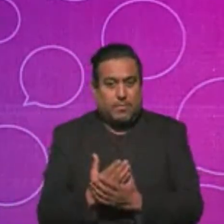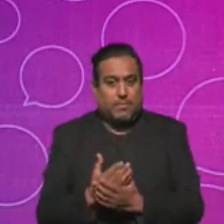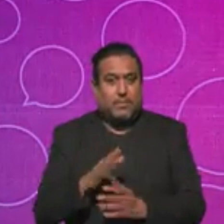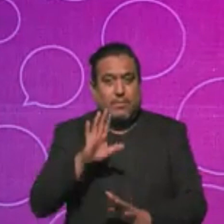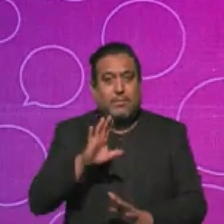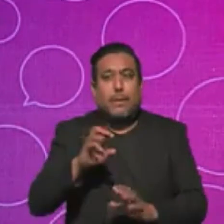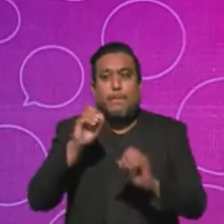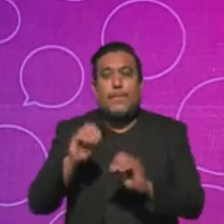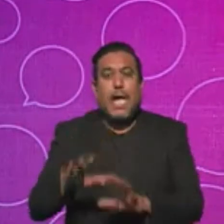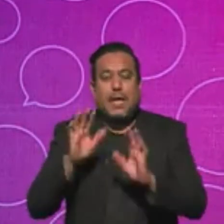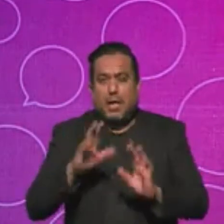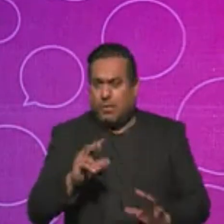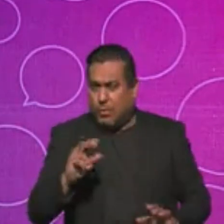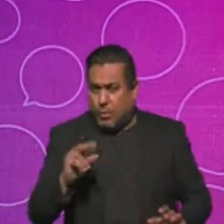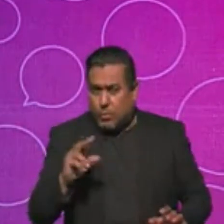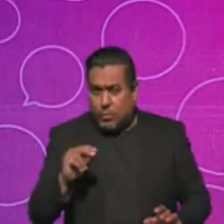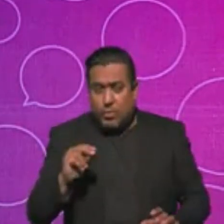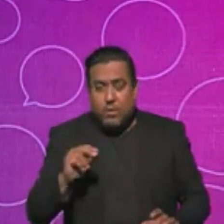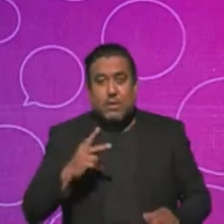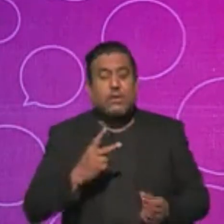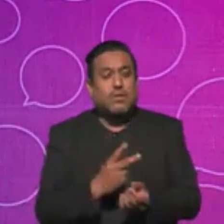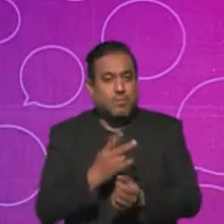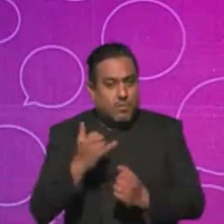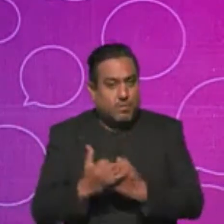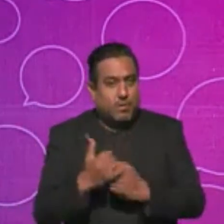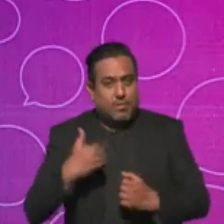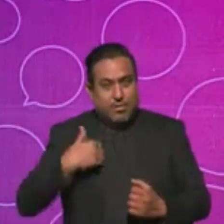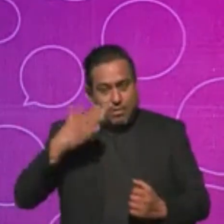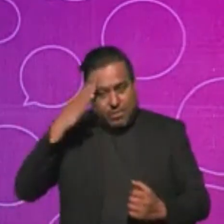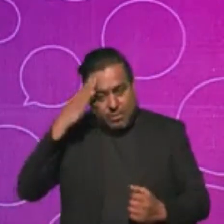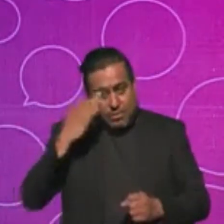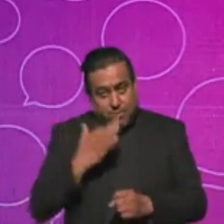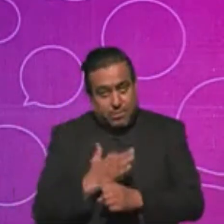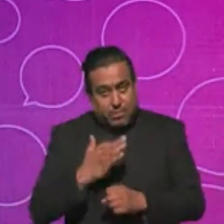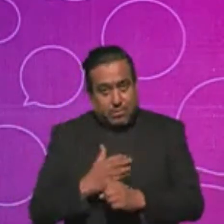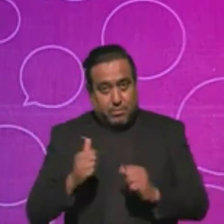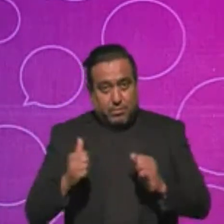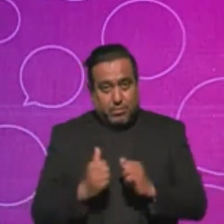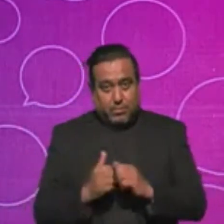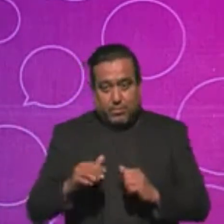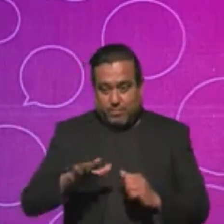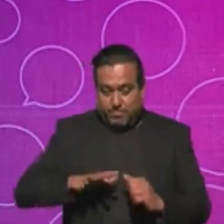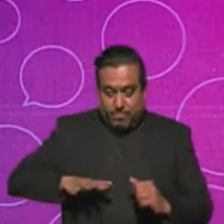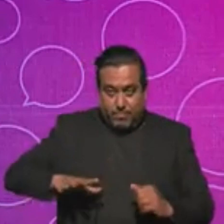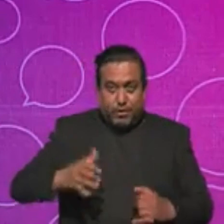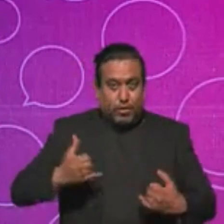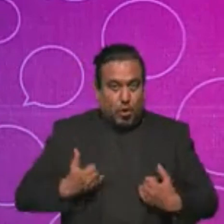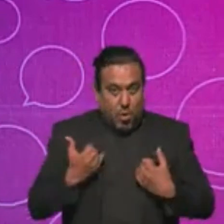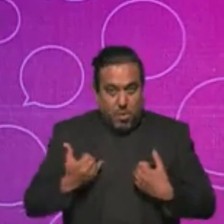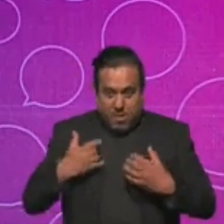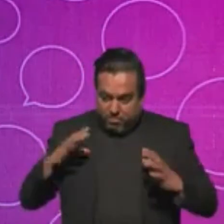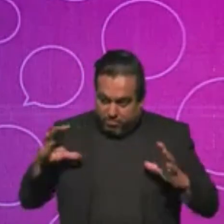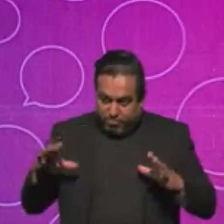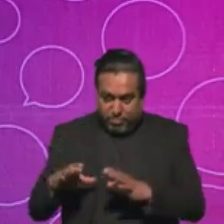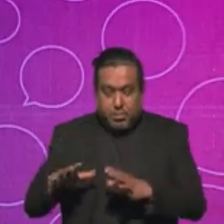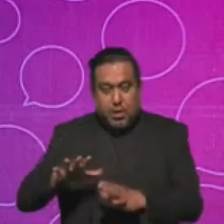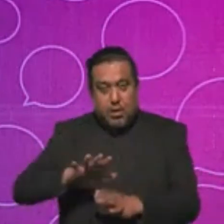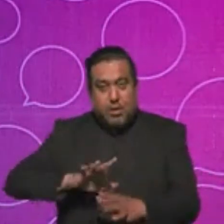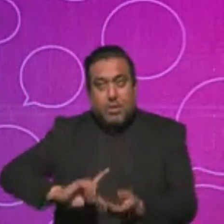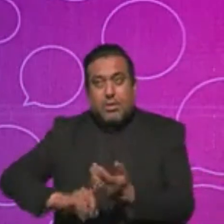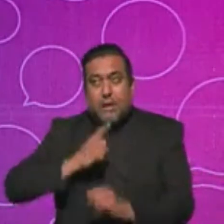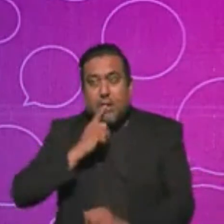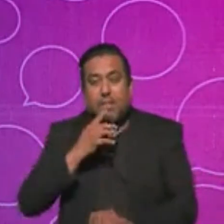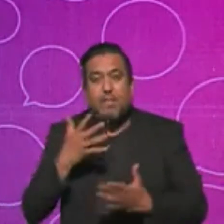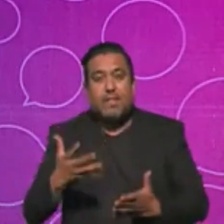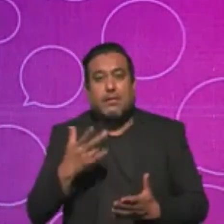mágicas mi proyecto y el proyecto que yo encabezo junto con toda una generación de celayenses que quieren una mejor